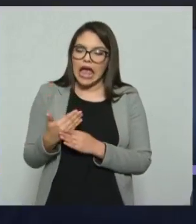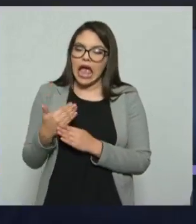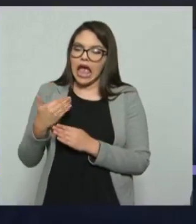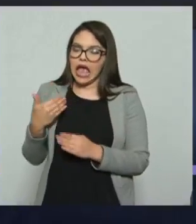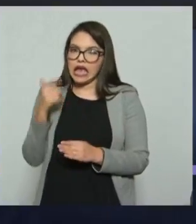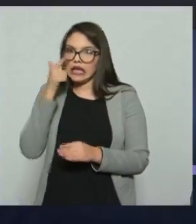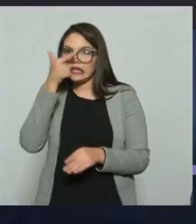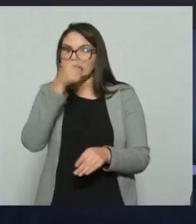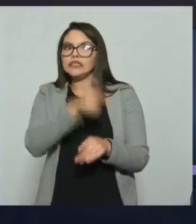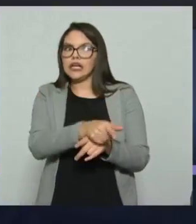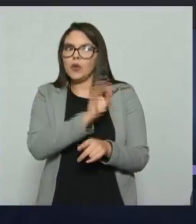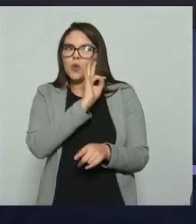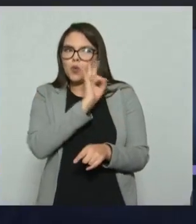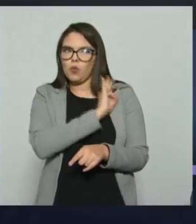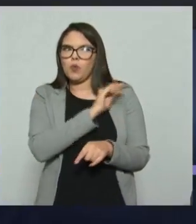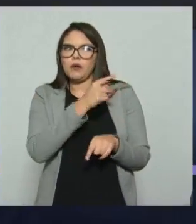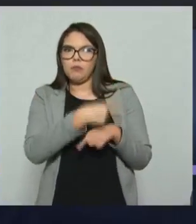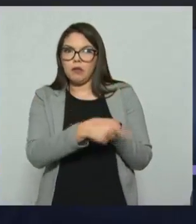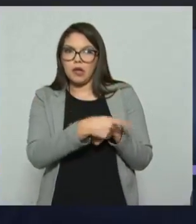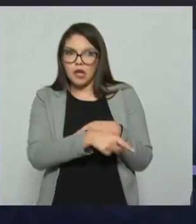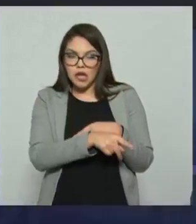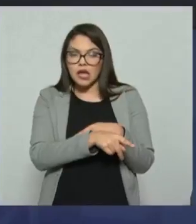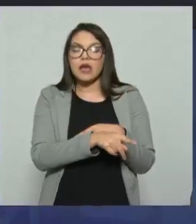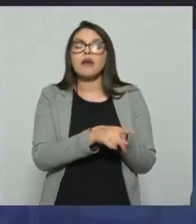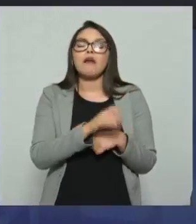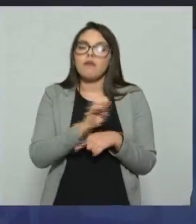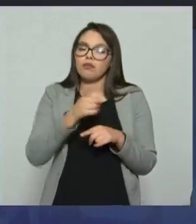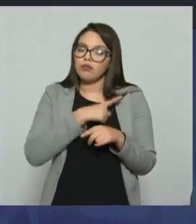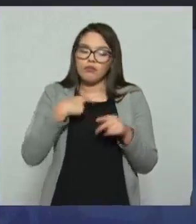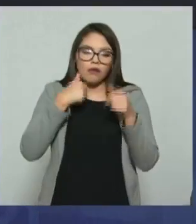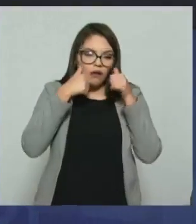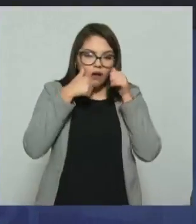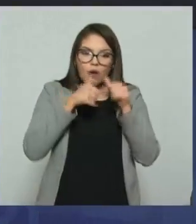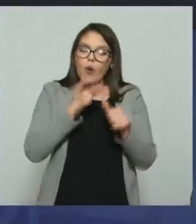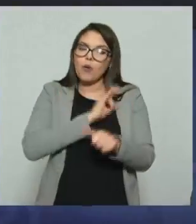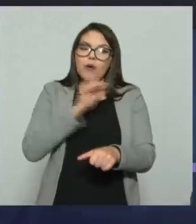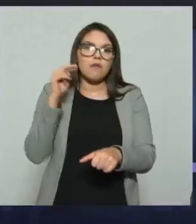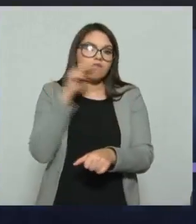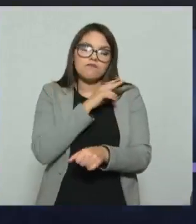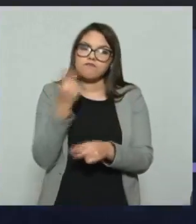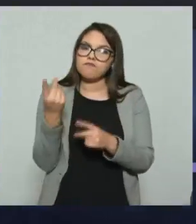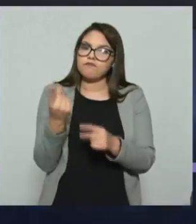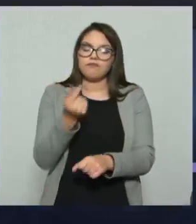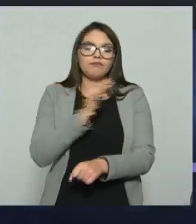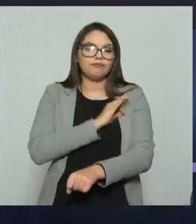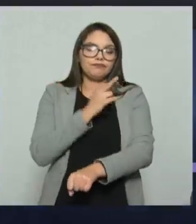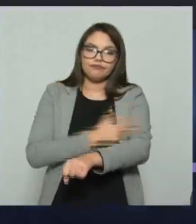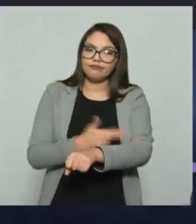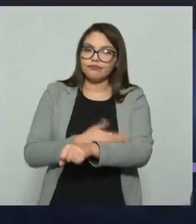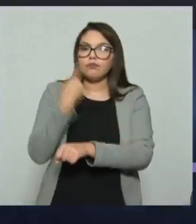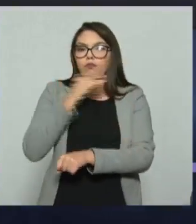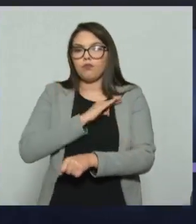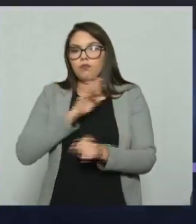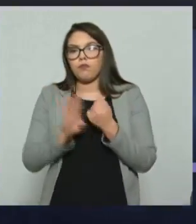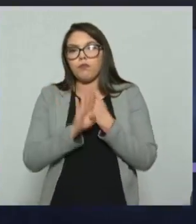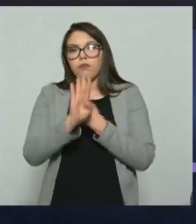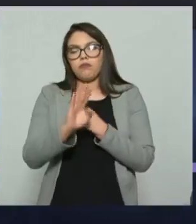una correcta atención y solución para evitar que cualquier